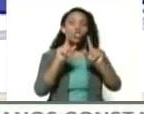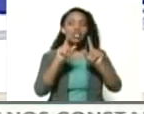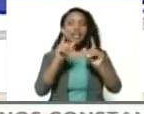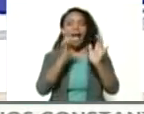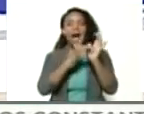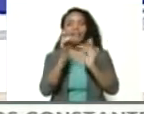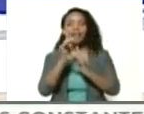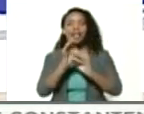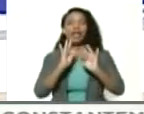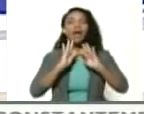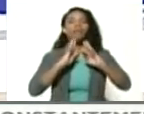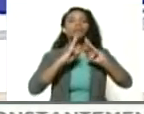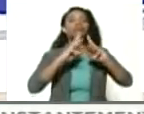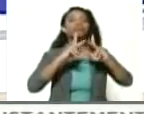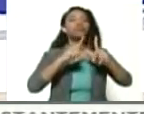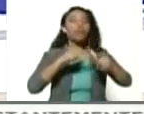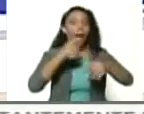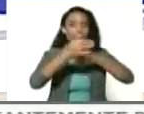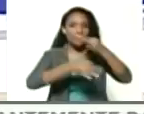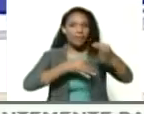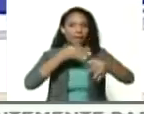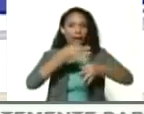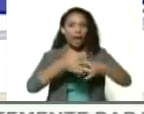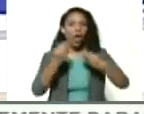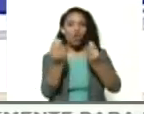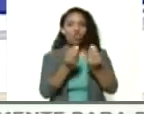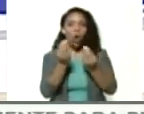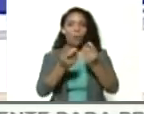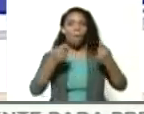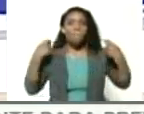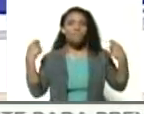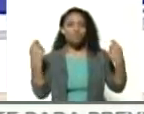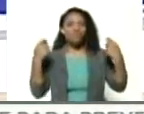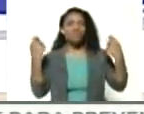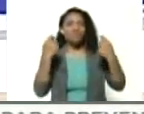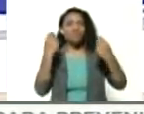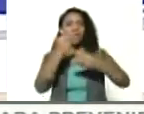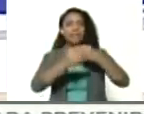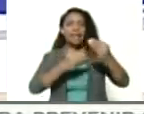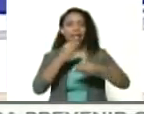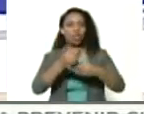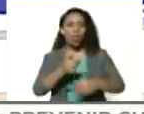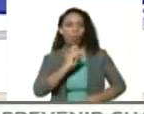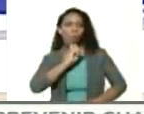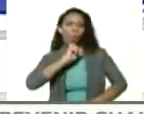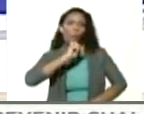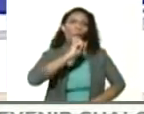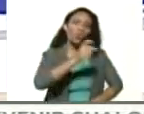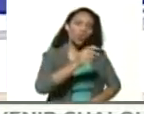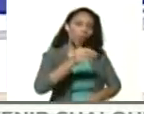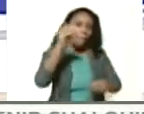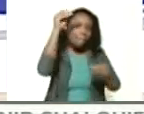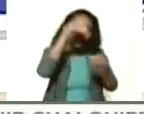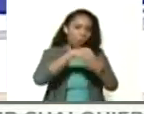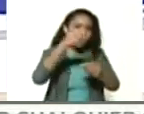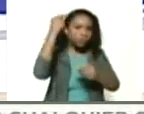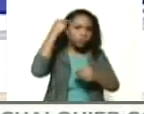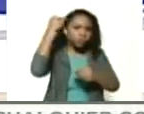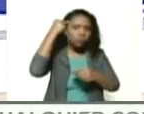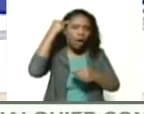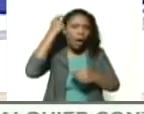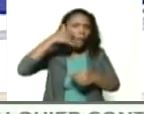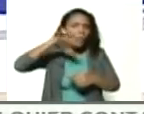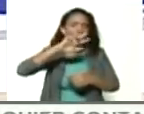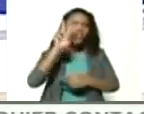contar todo lo, la campaña mediática, la campaña con que se envenenó de odio al pueblo de Venezuela.